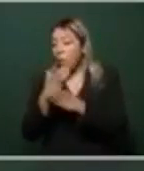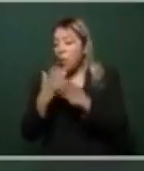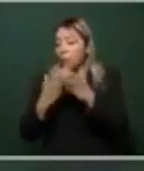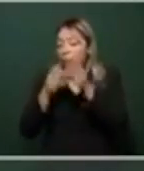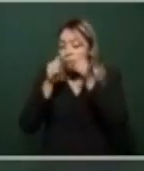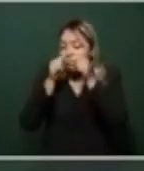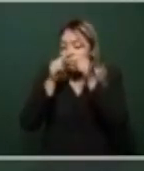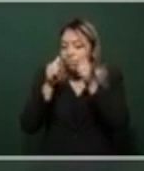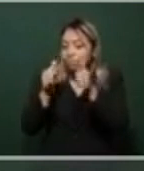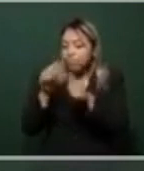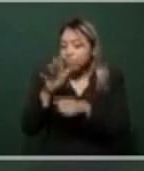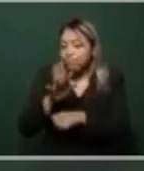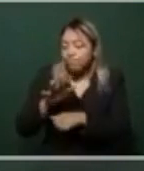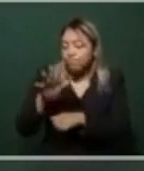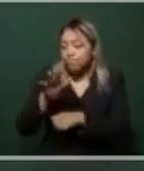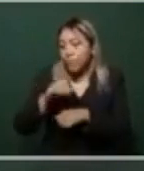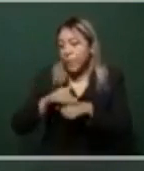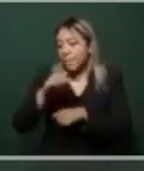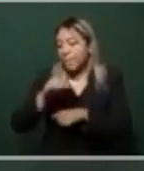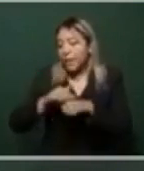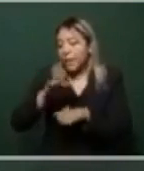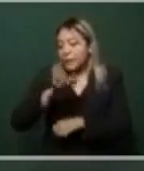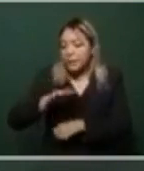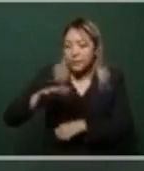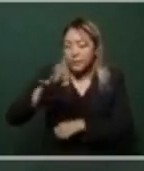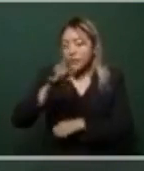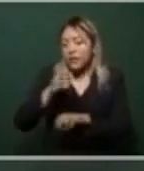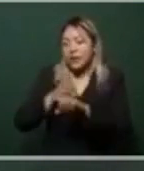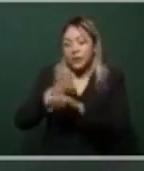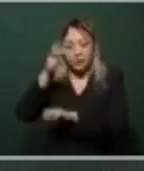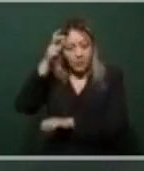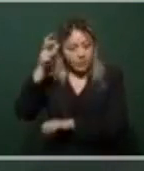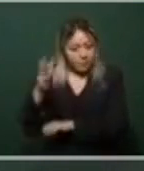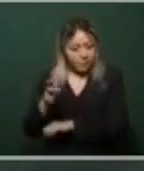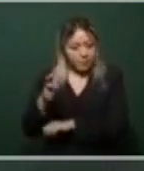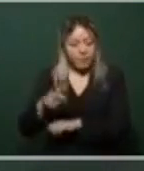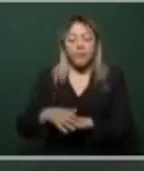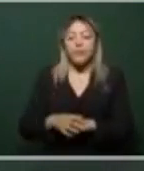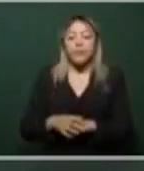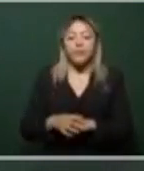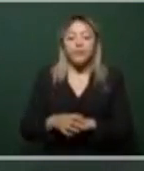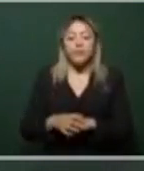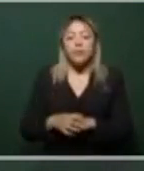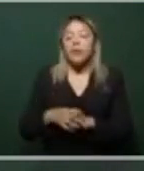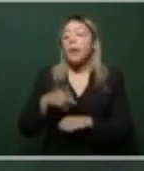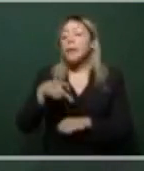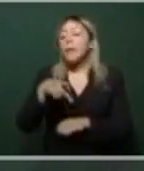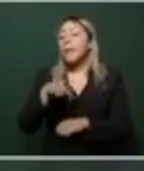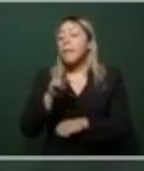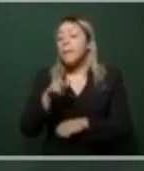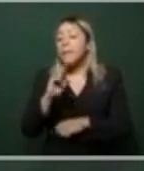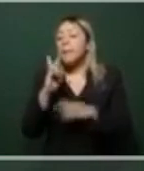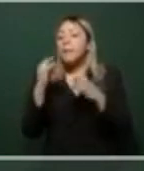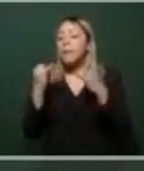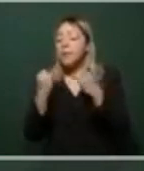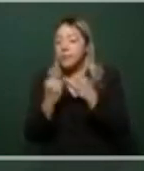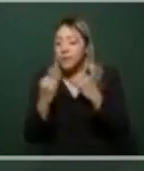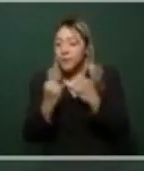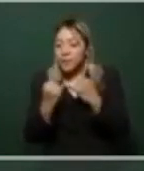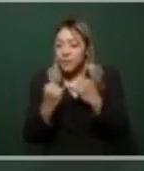de manera especial Hidalgo o que se esté